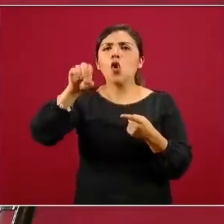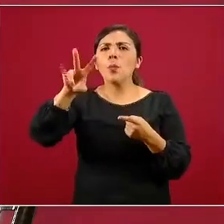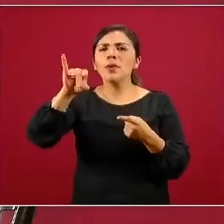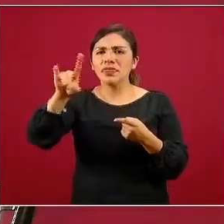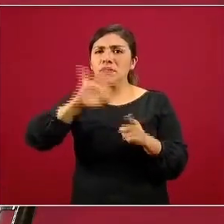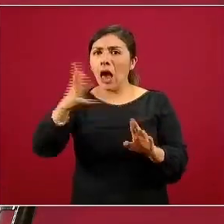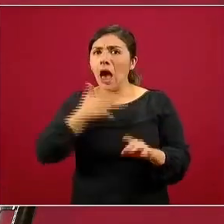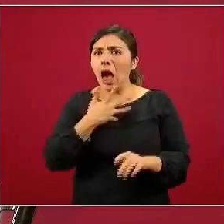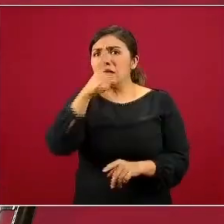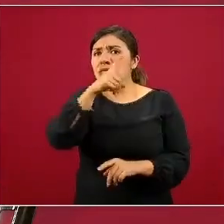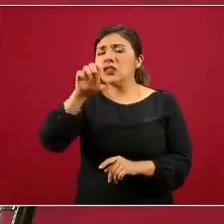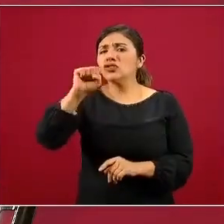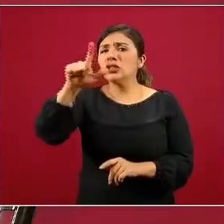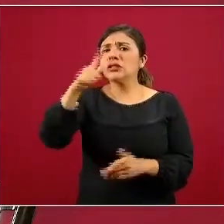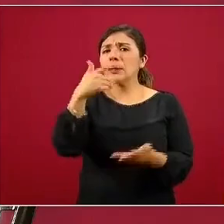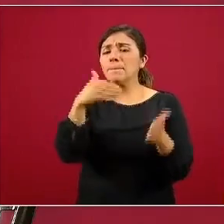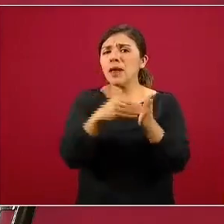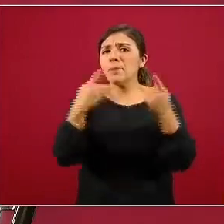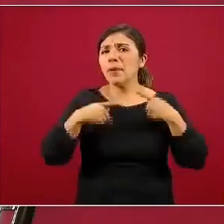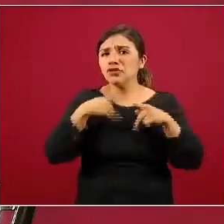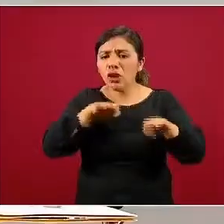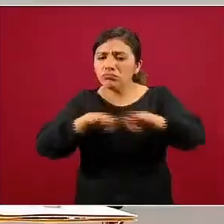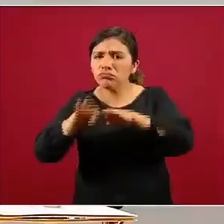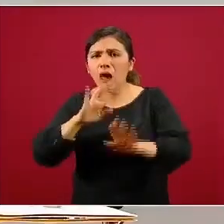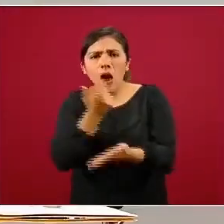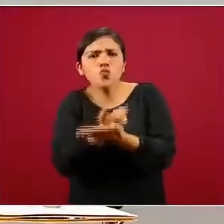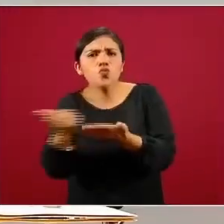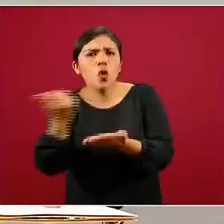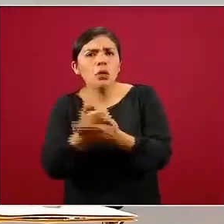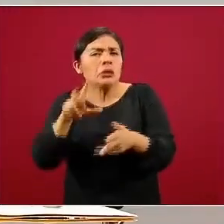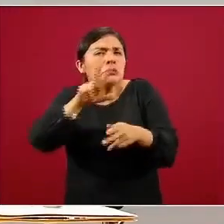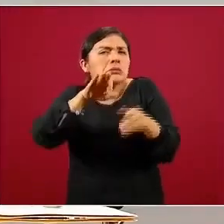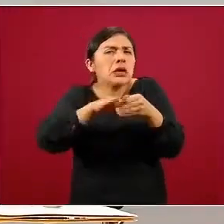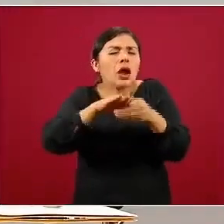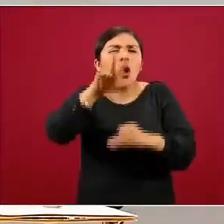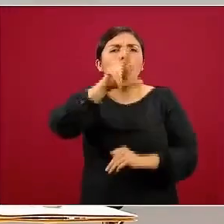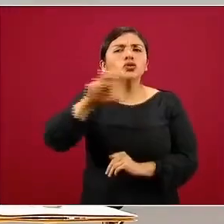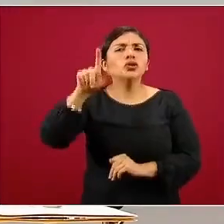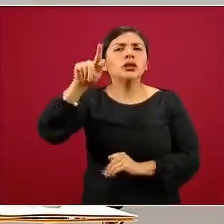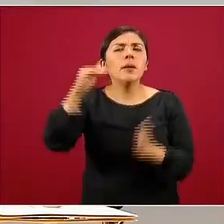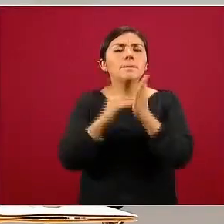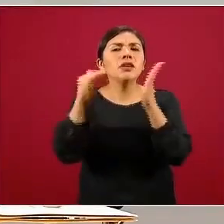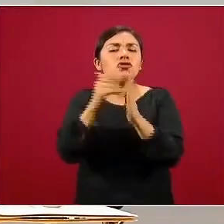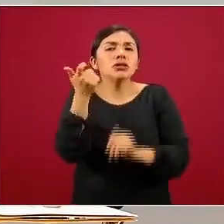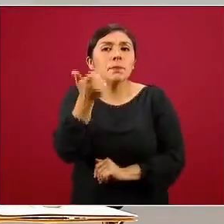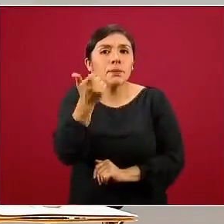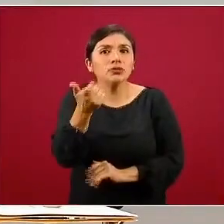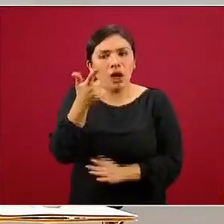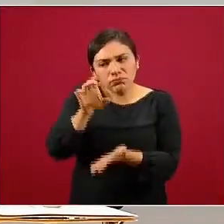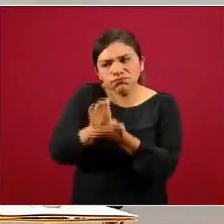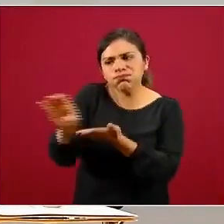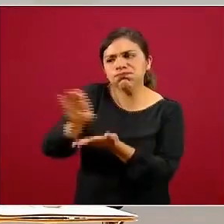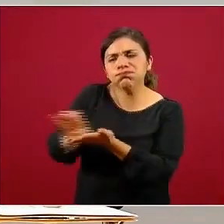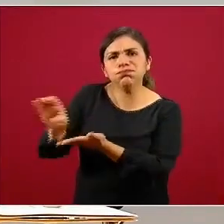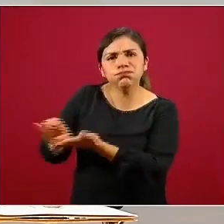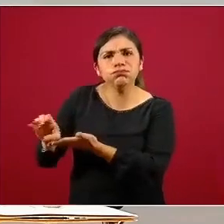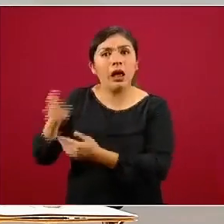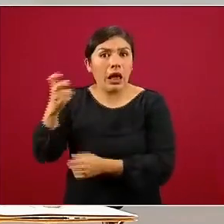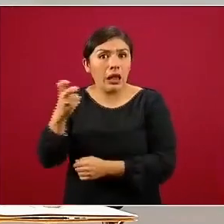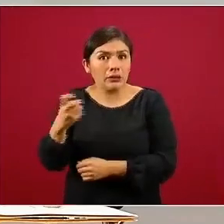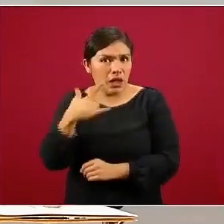ya 167,000 trabajadores lo han recibido, es un monto de cerca de 870 millones de pesos que se han erogado, es